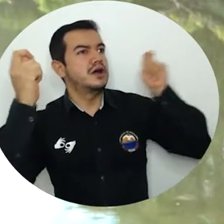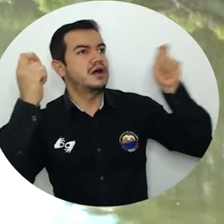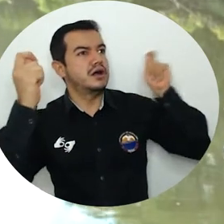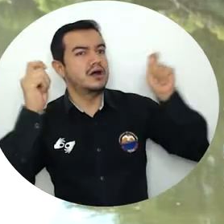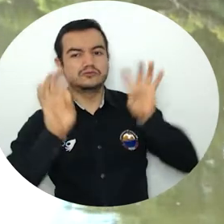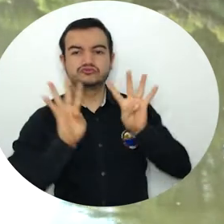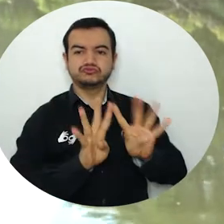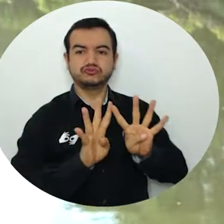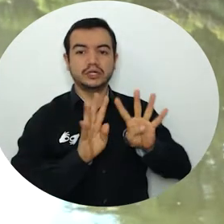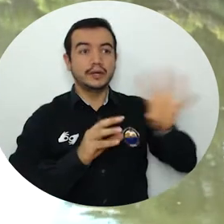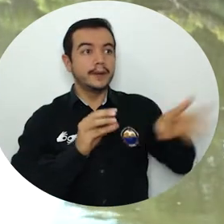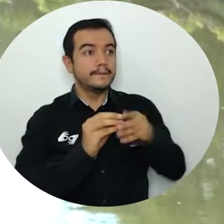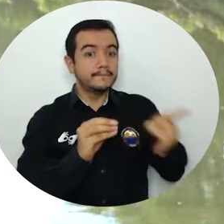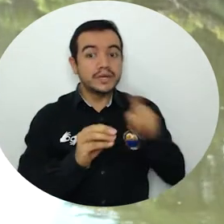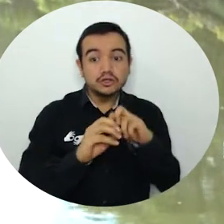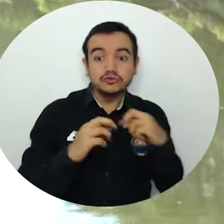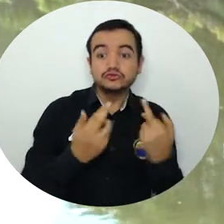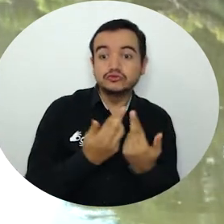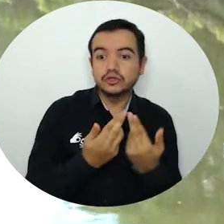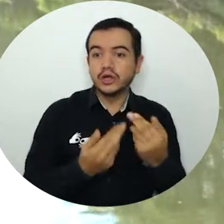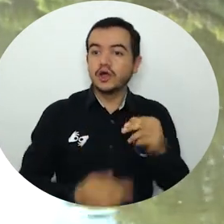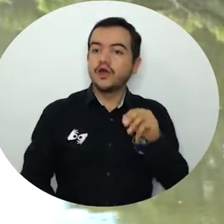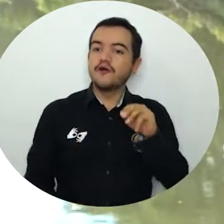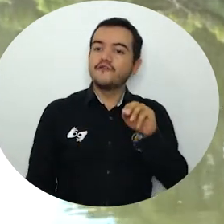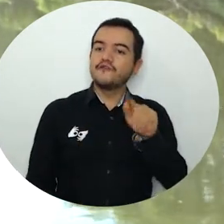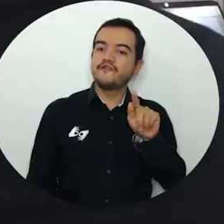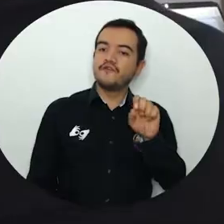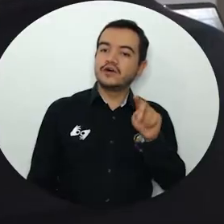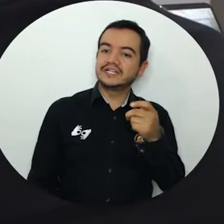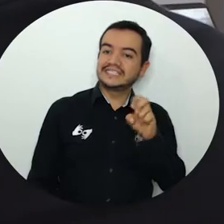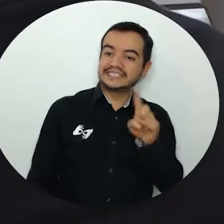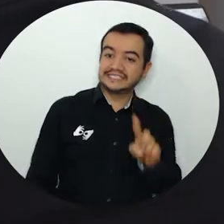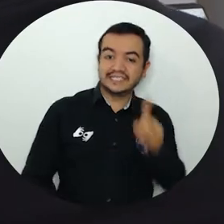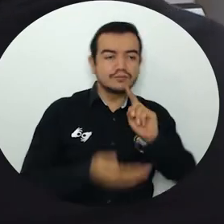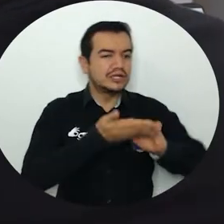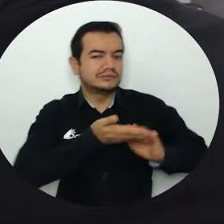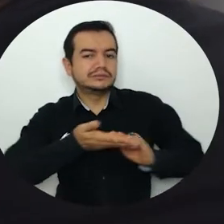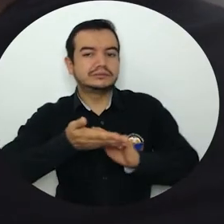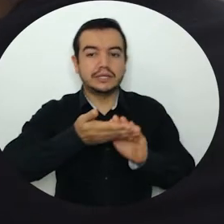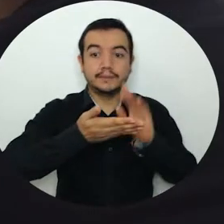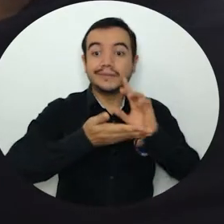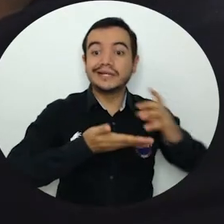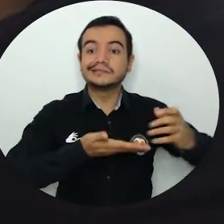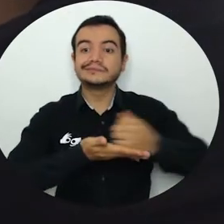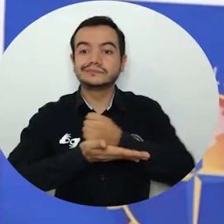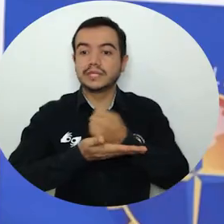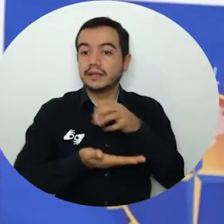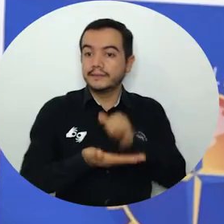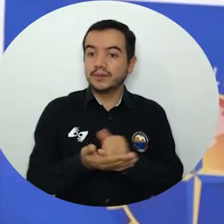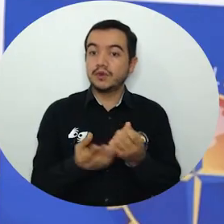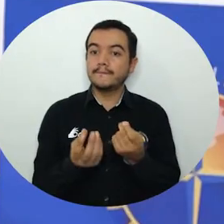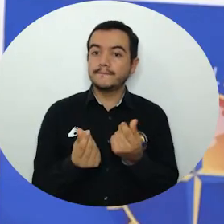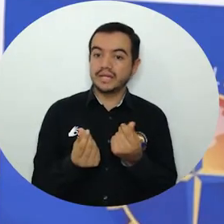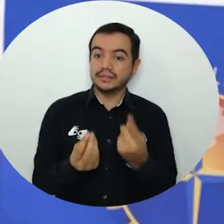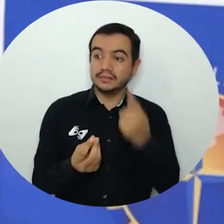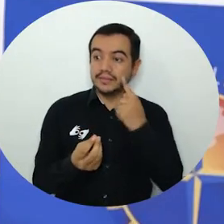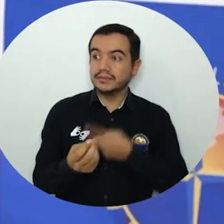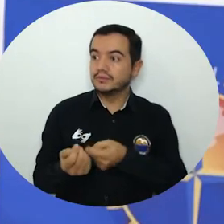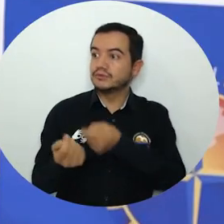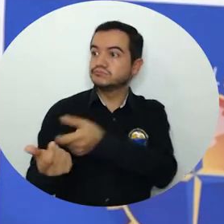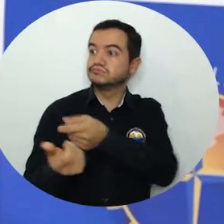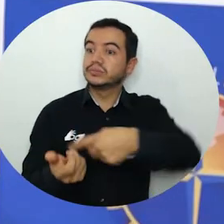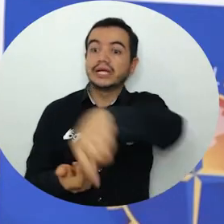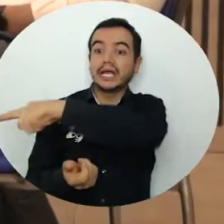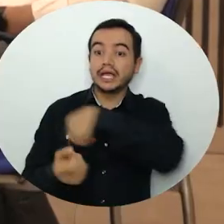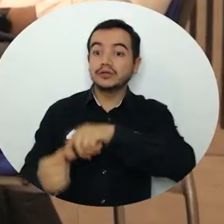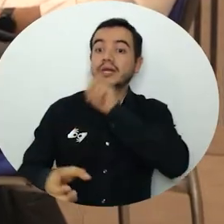participamos activamente en la mesa de trabajo del FONGE. Esto con la finalidad de gestionar los recursos necesarios para darle el alivio